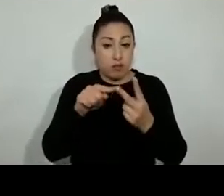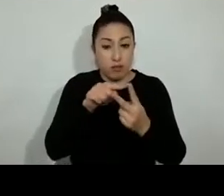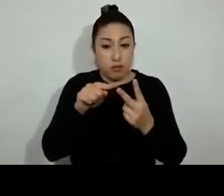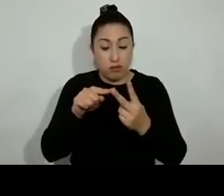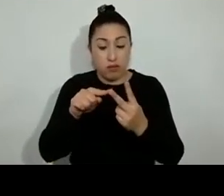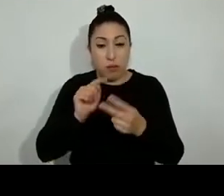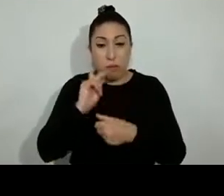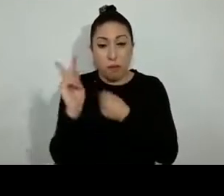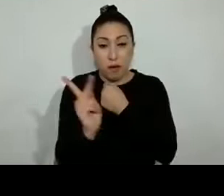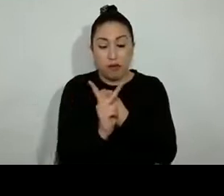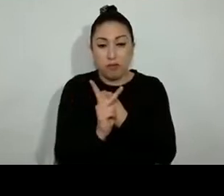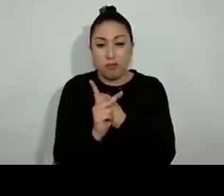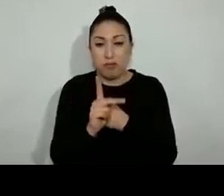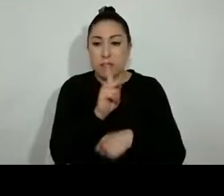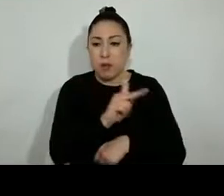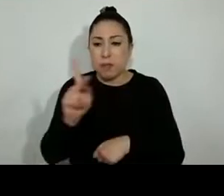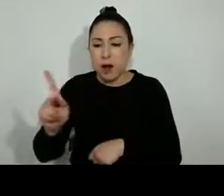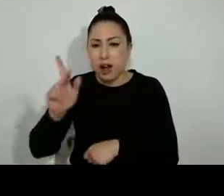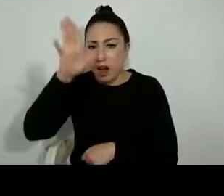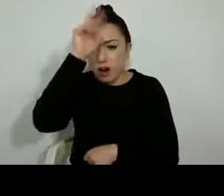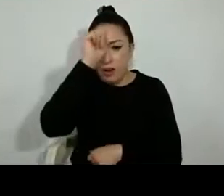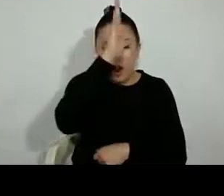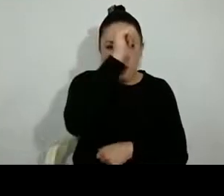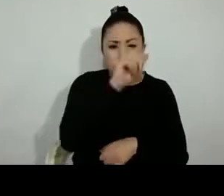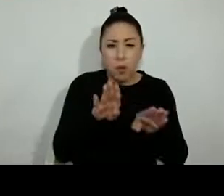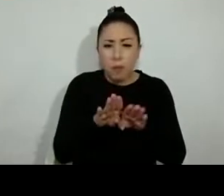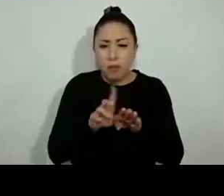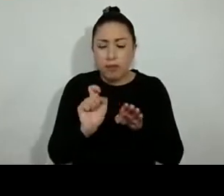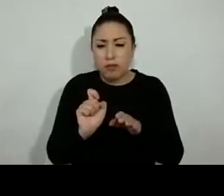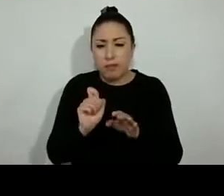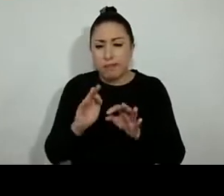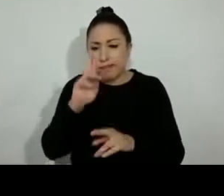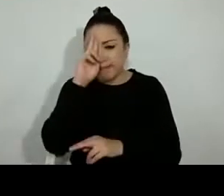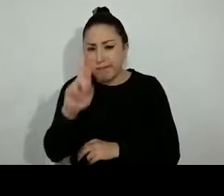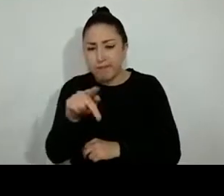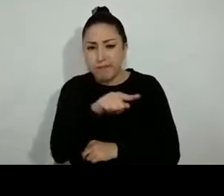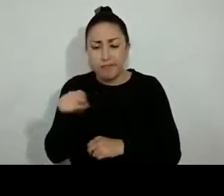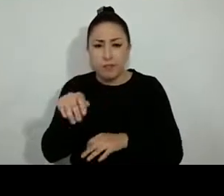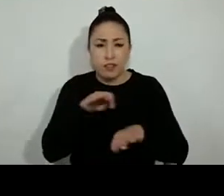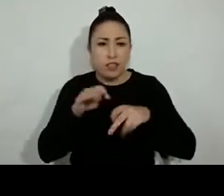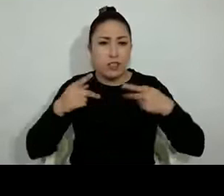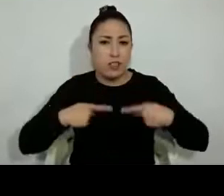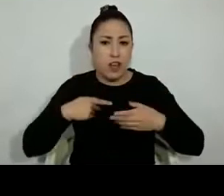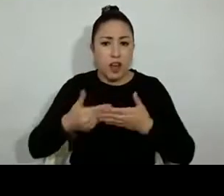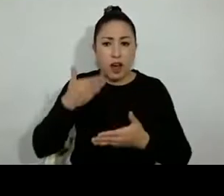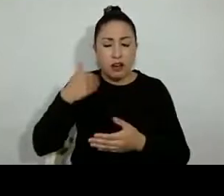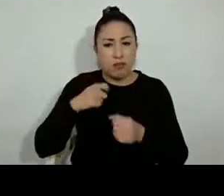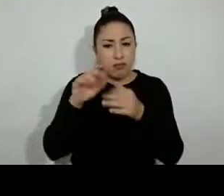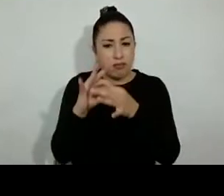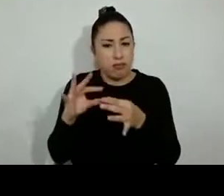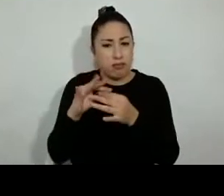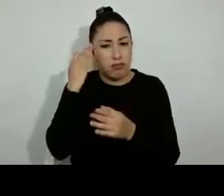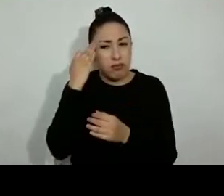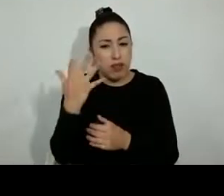una coincidencia, había una coincidencia, estoy hablando hace 10 años quizás, en